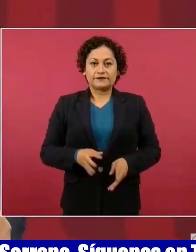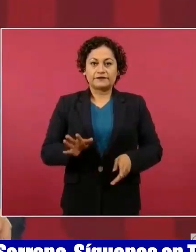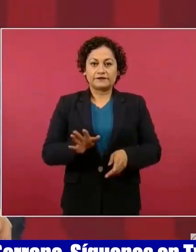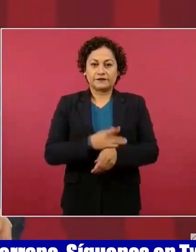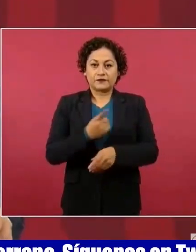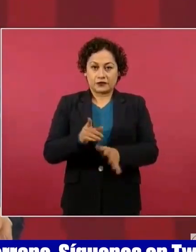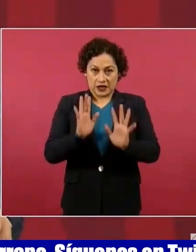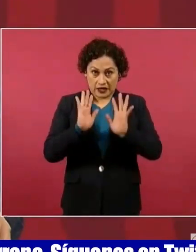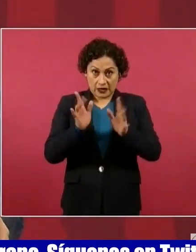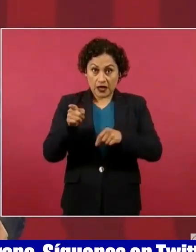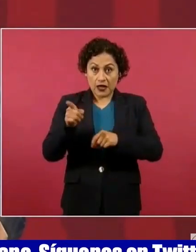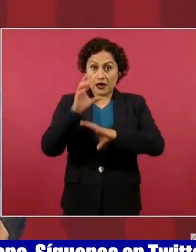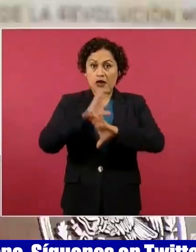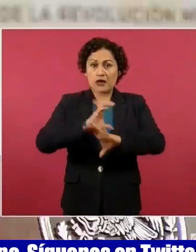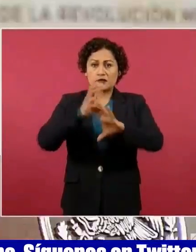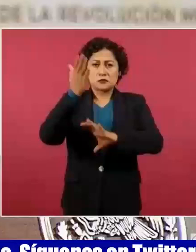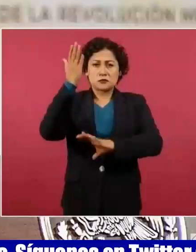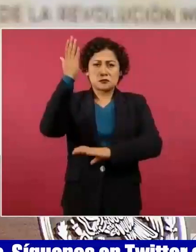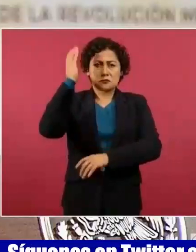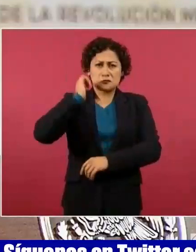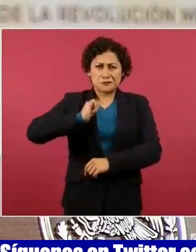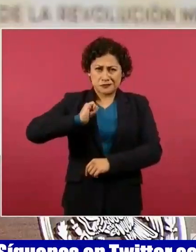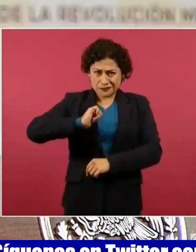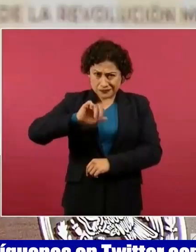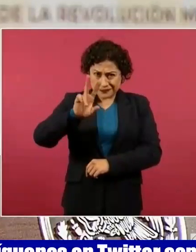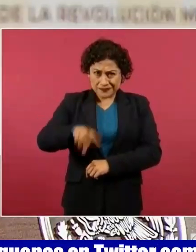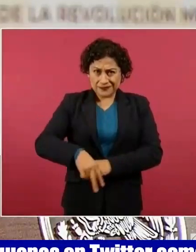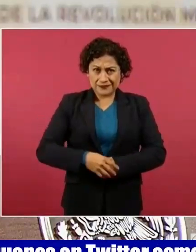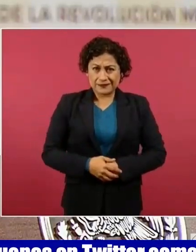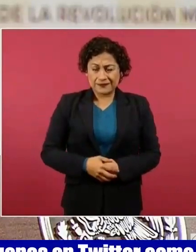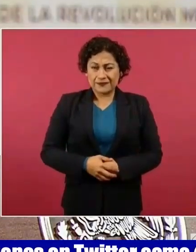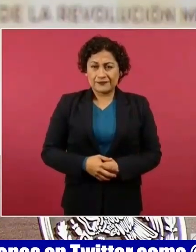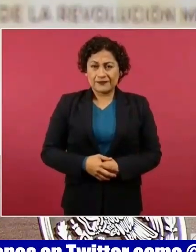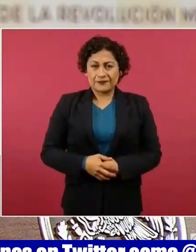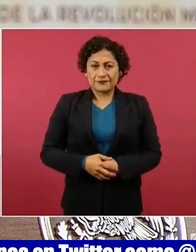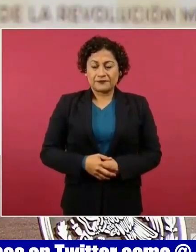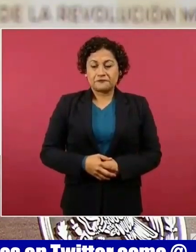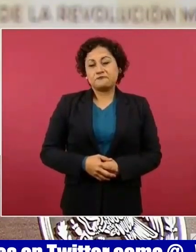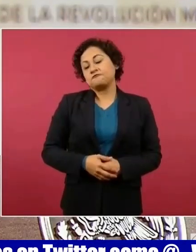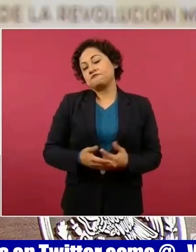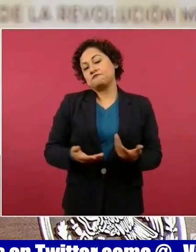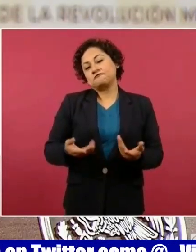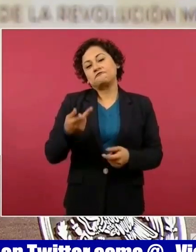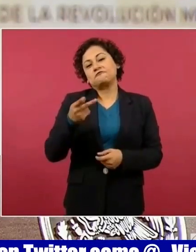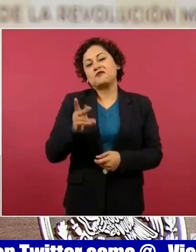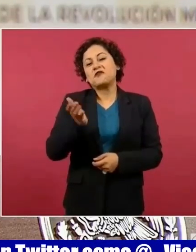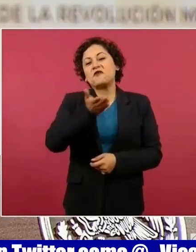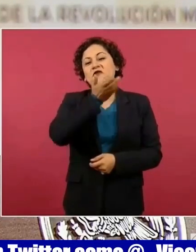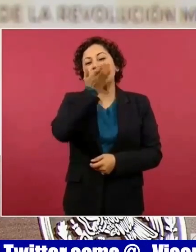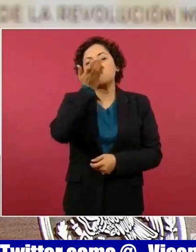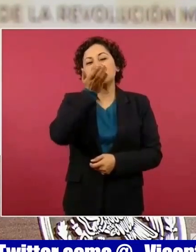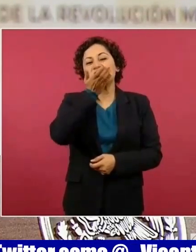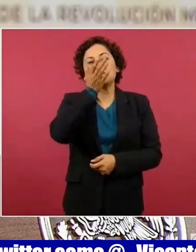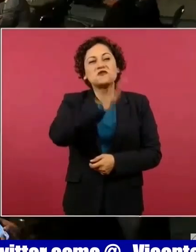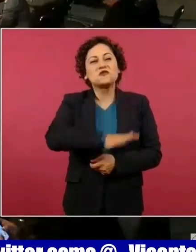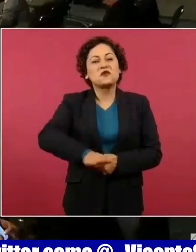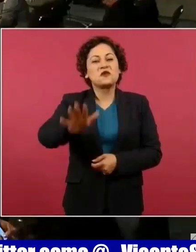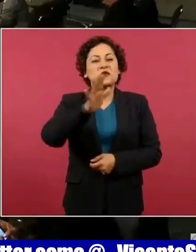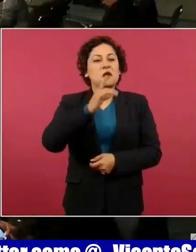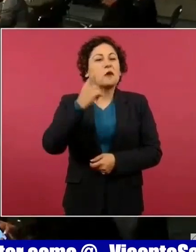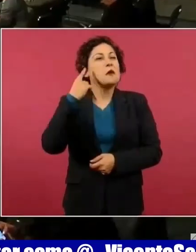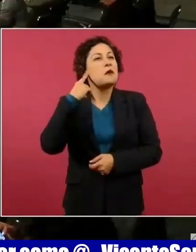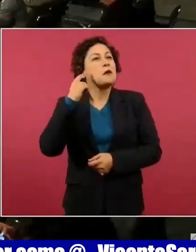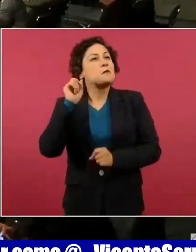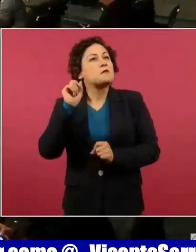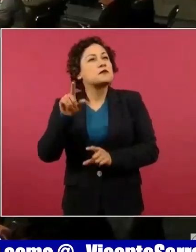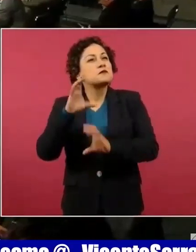el presidente López Obrador a Martí Batres, que en ese momento el conductor del mitin, quisiera tiempo para reponerse, pues no aguantaba el fuerte